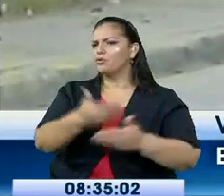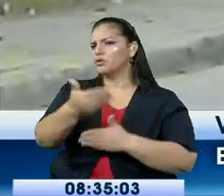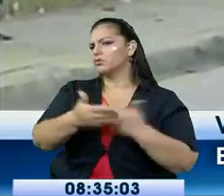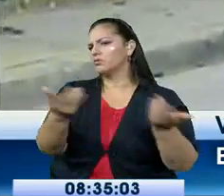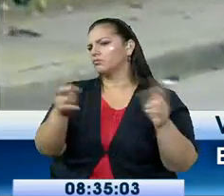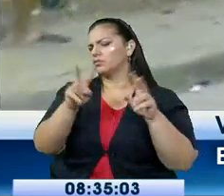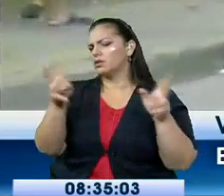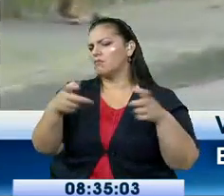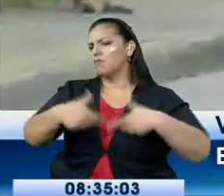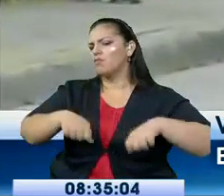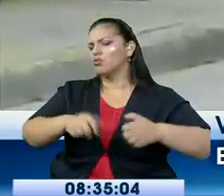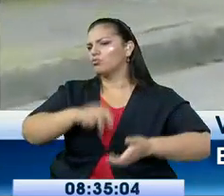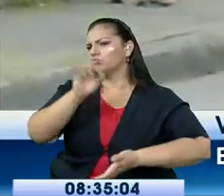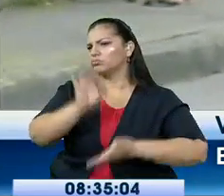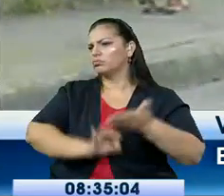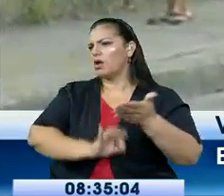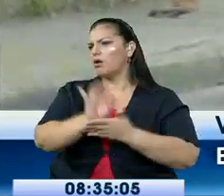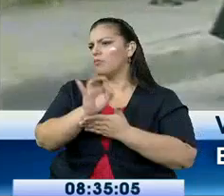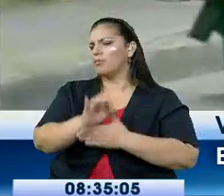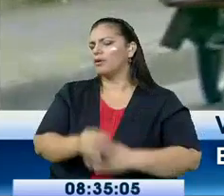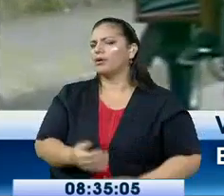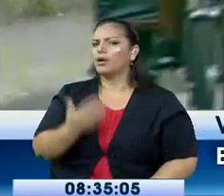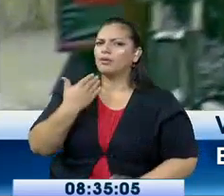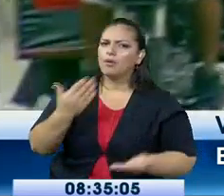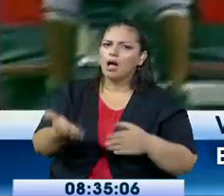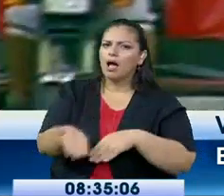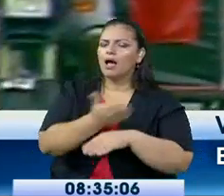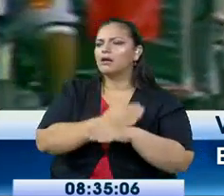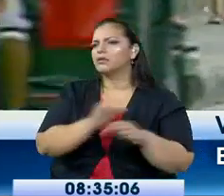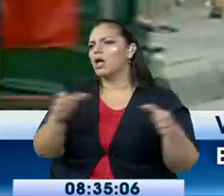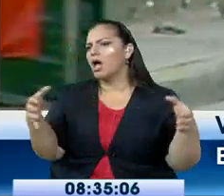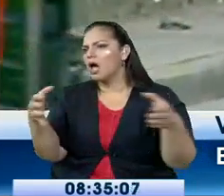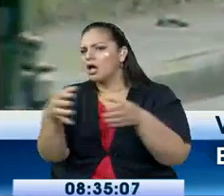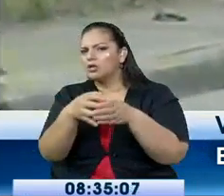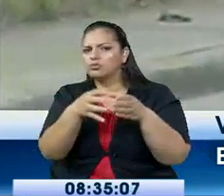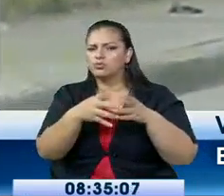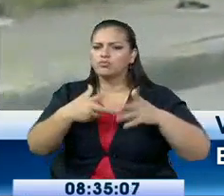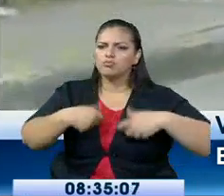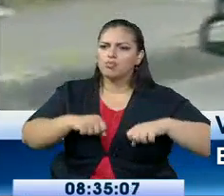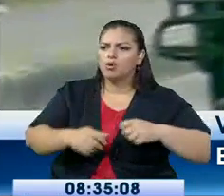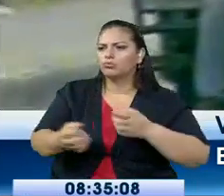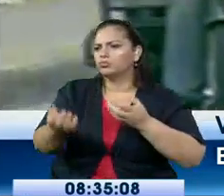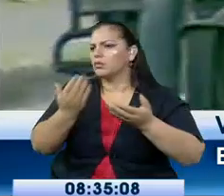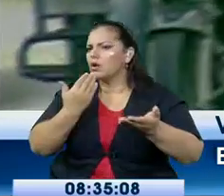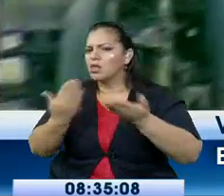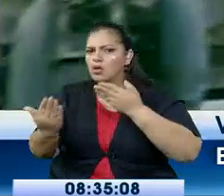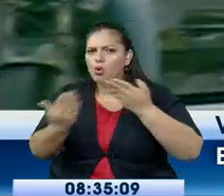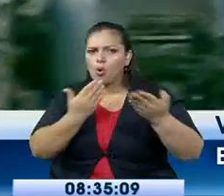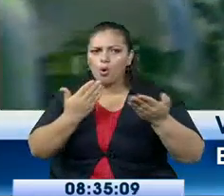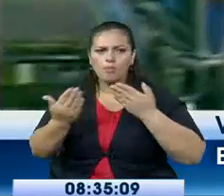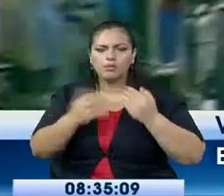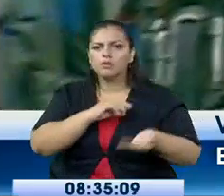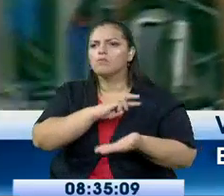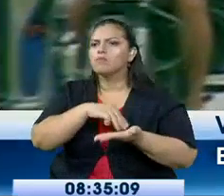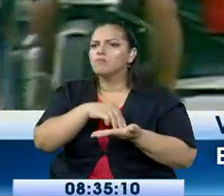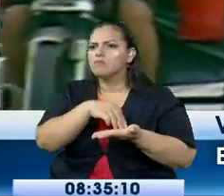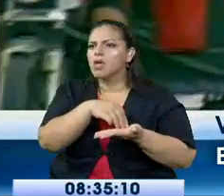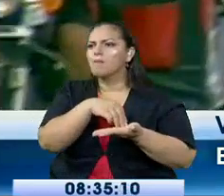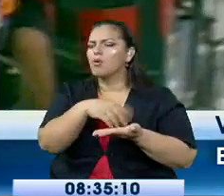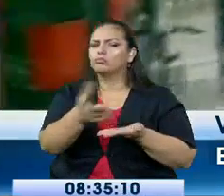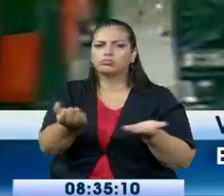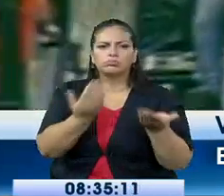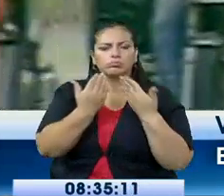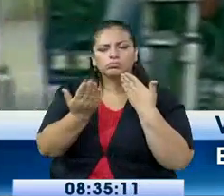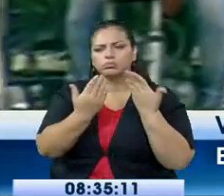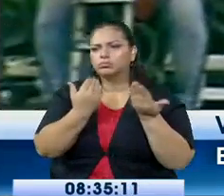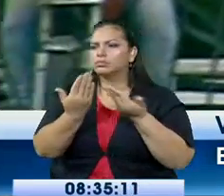Autoridad de Tránsito Municipal, dialogando, haciendo conciencia con los miembros de cada una de estas cooperativas.